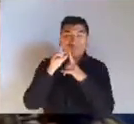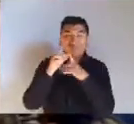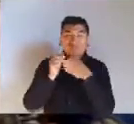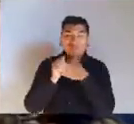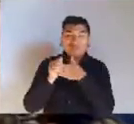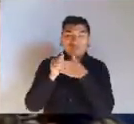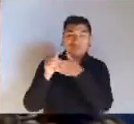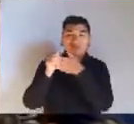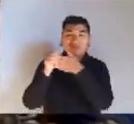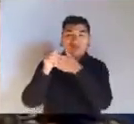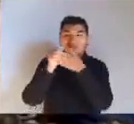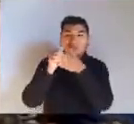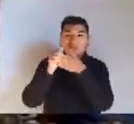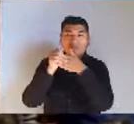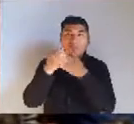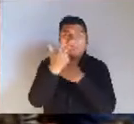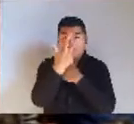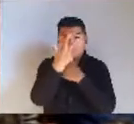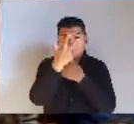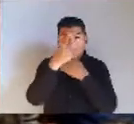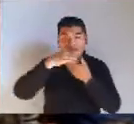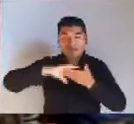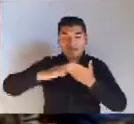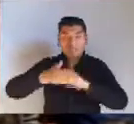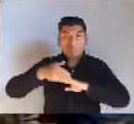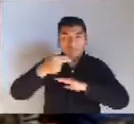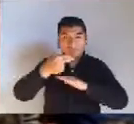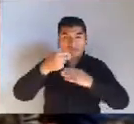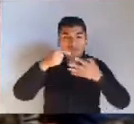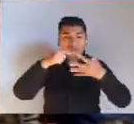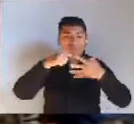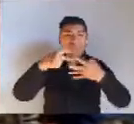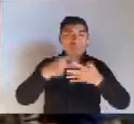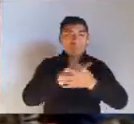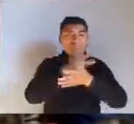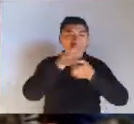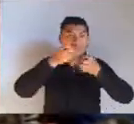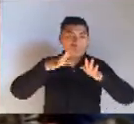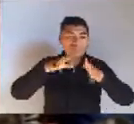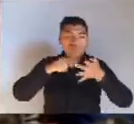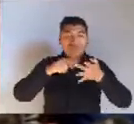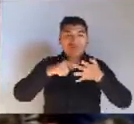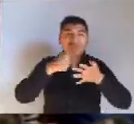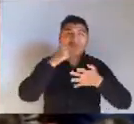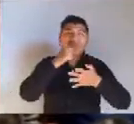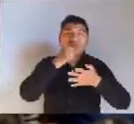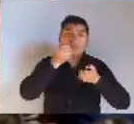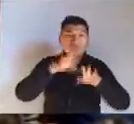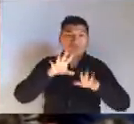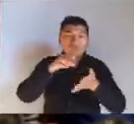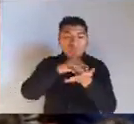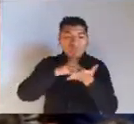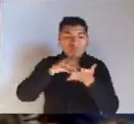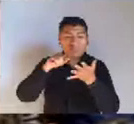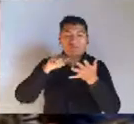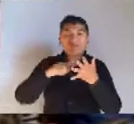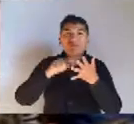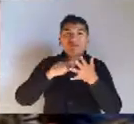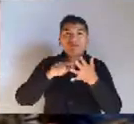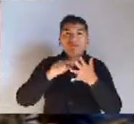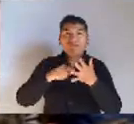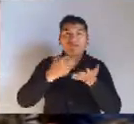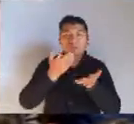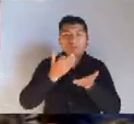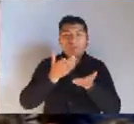orienta hacia tres parábolas: la oveja perdida, la mujer que pierde una moneda, pero también